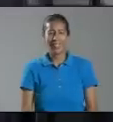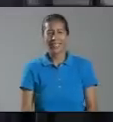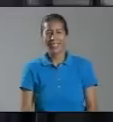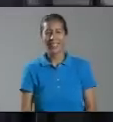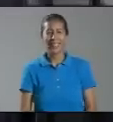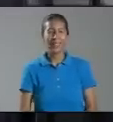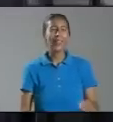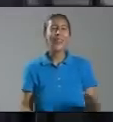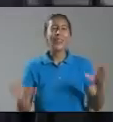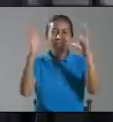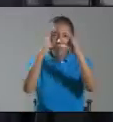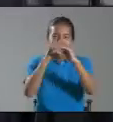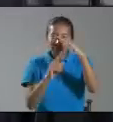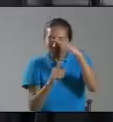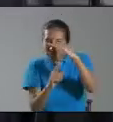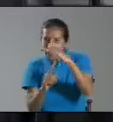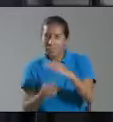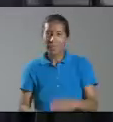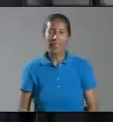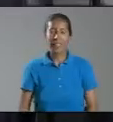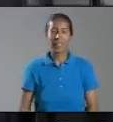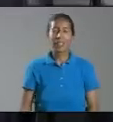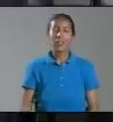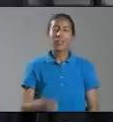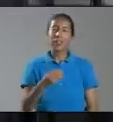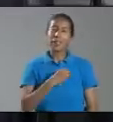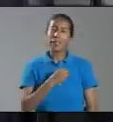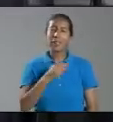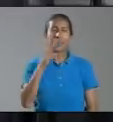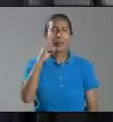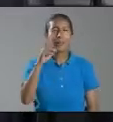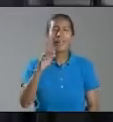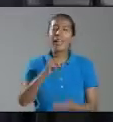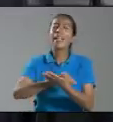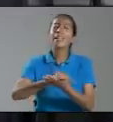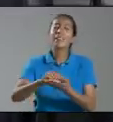Y lo que quiero ver es al santo, le decía yo, pero bueno.